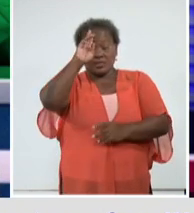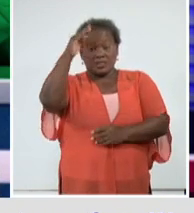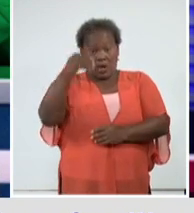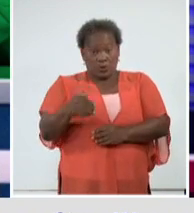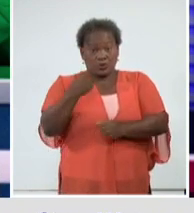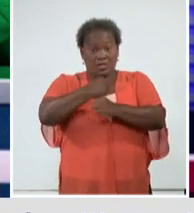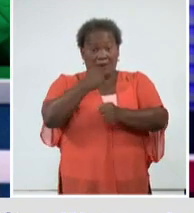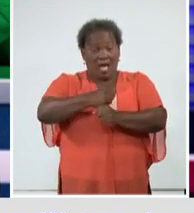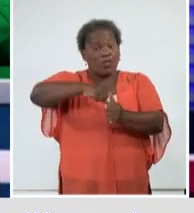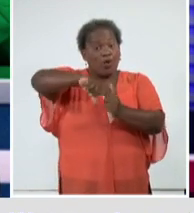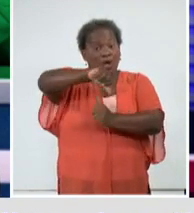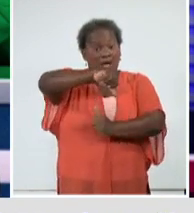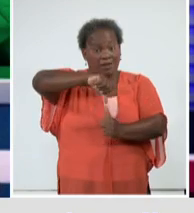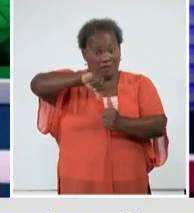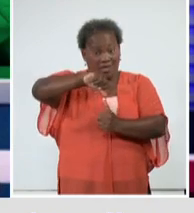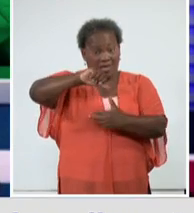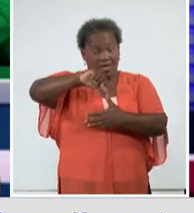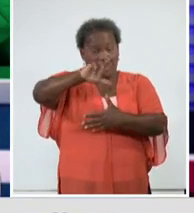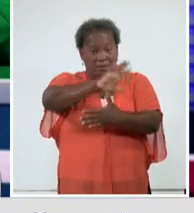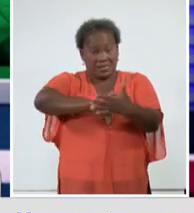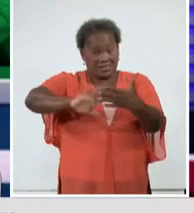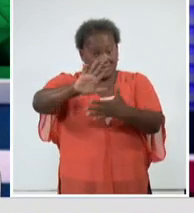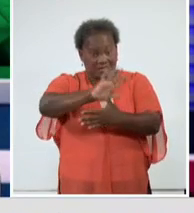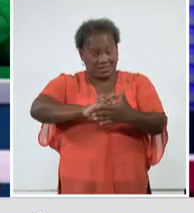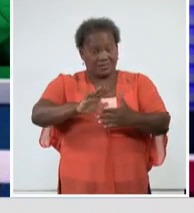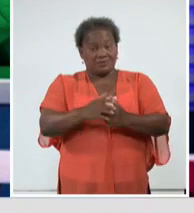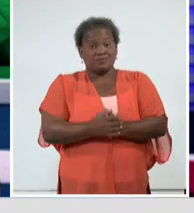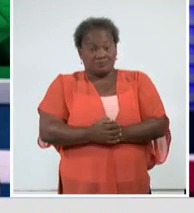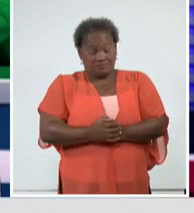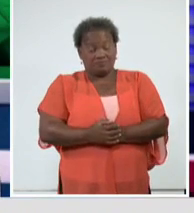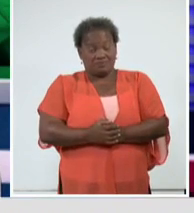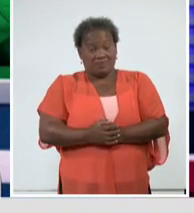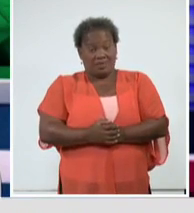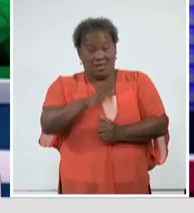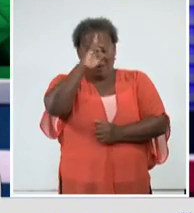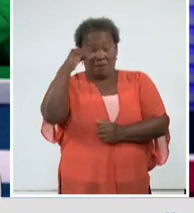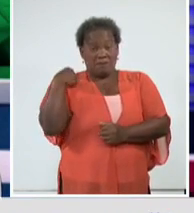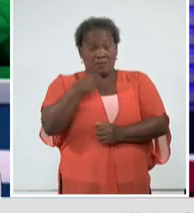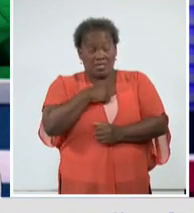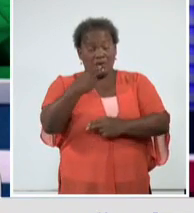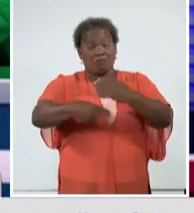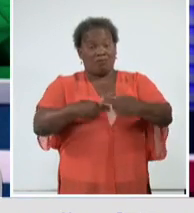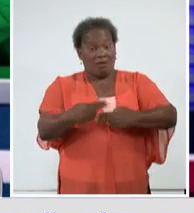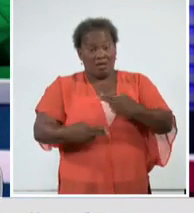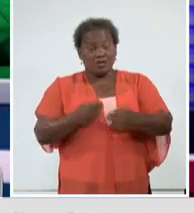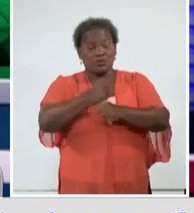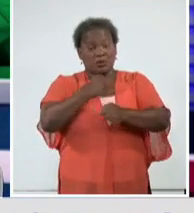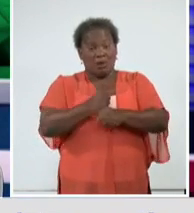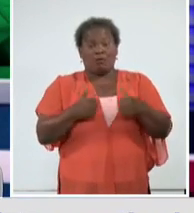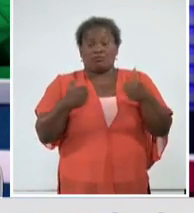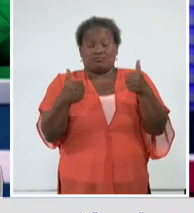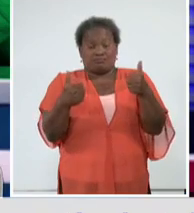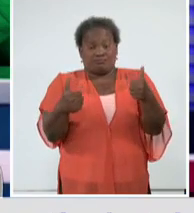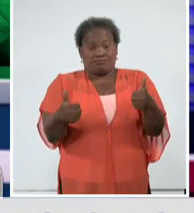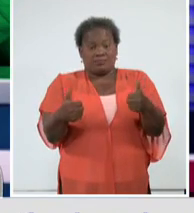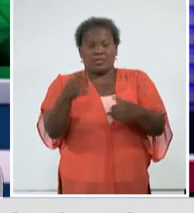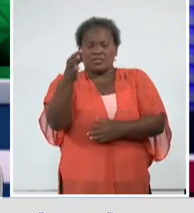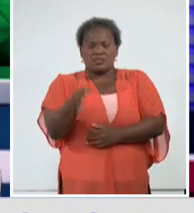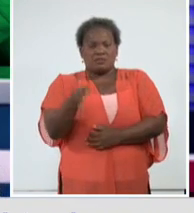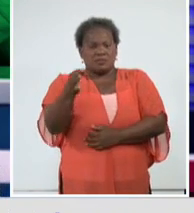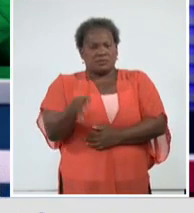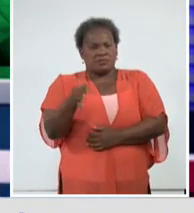general, y estamos hablando en particular de los pediatras, han desarrollado en el área del Caribe un trabajo exitoso. Siempre uno se